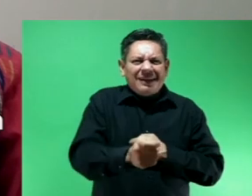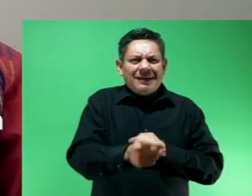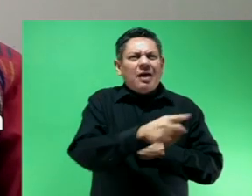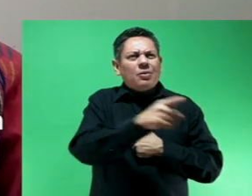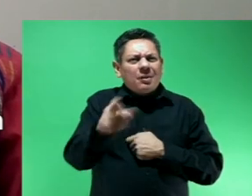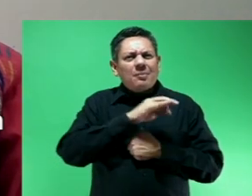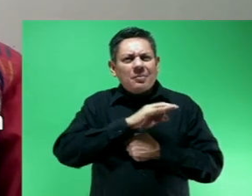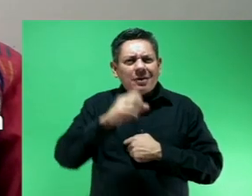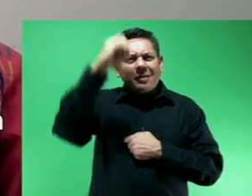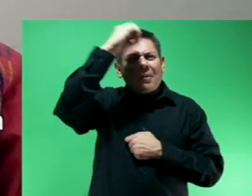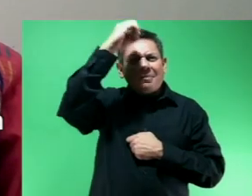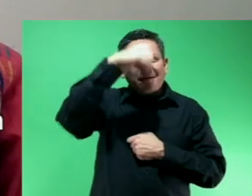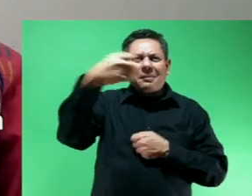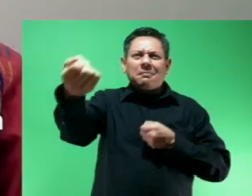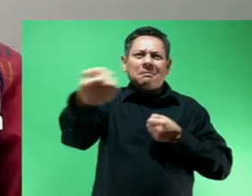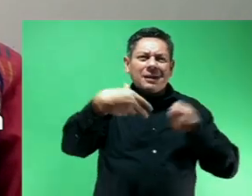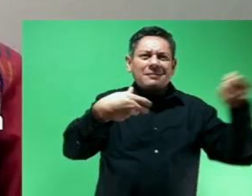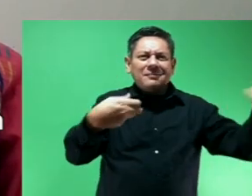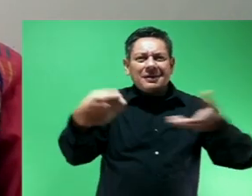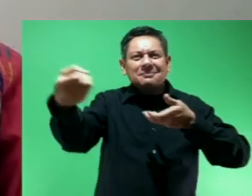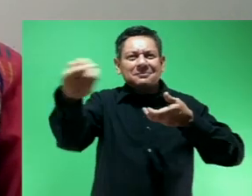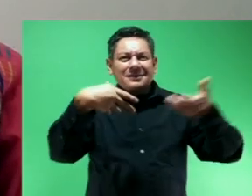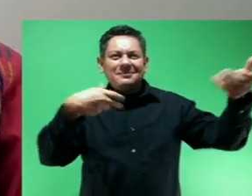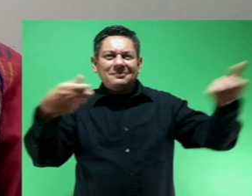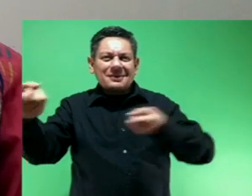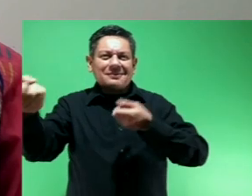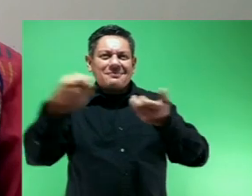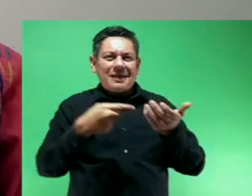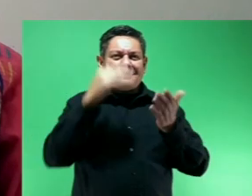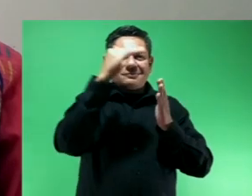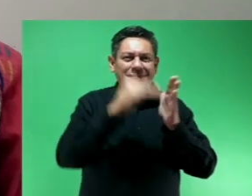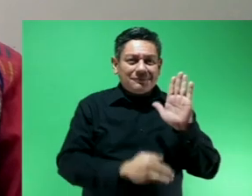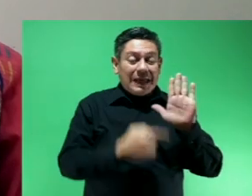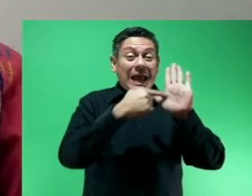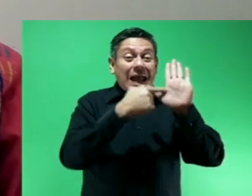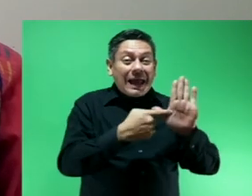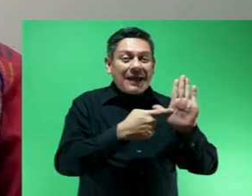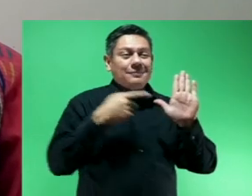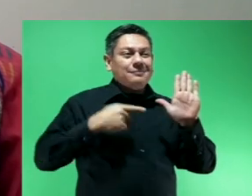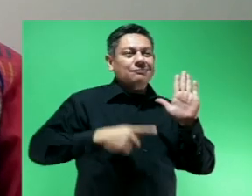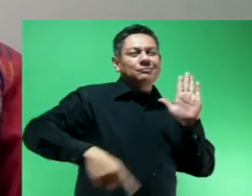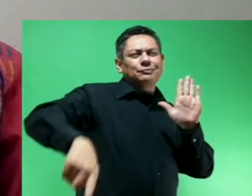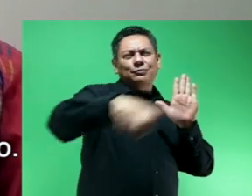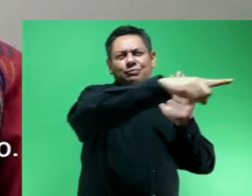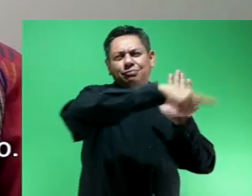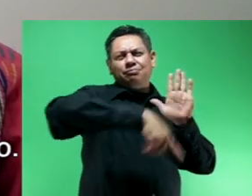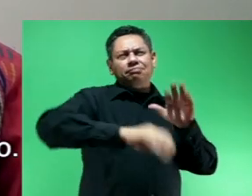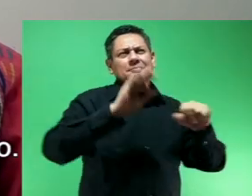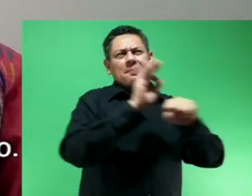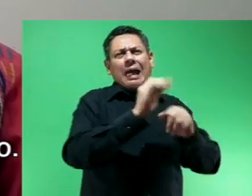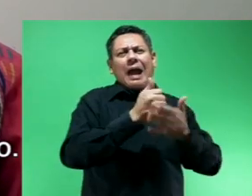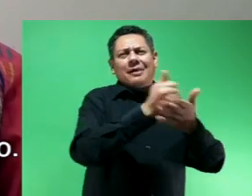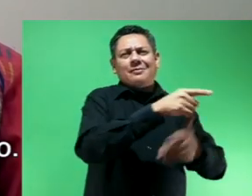es una manera también de ir generando conciencia colectiva hacia estas temáticas y poder